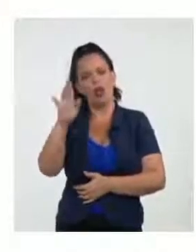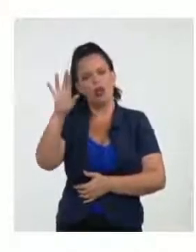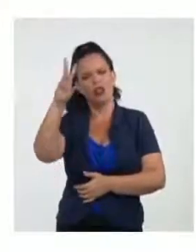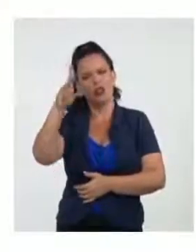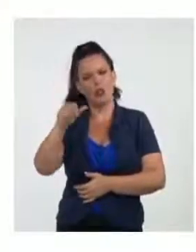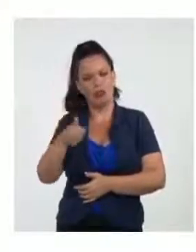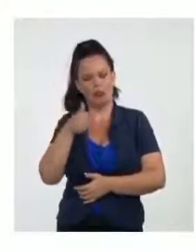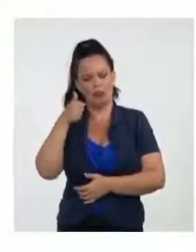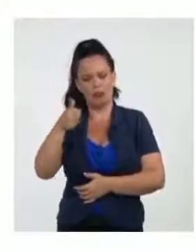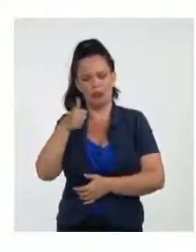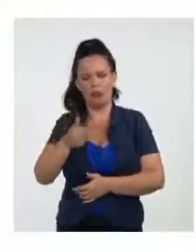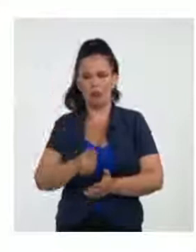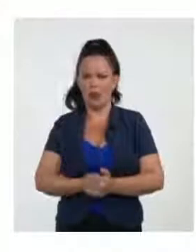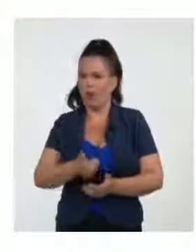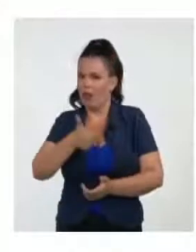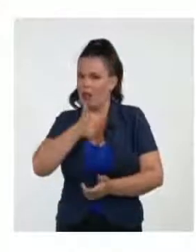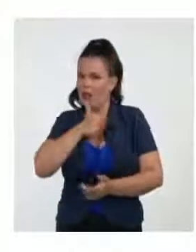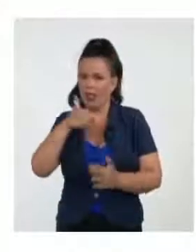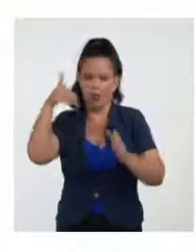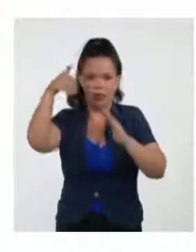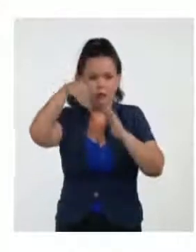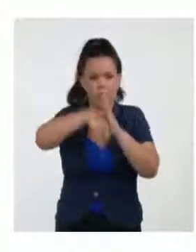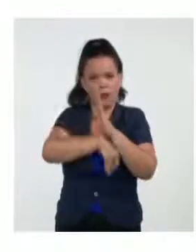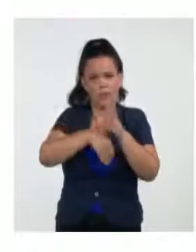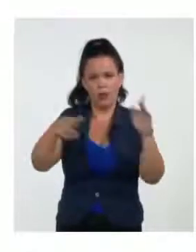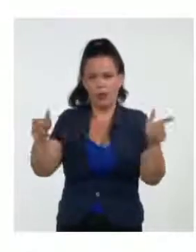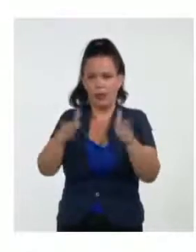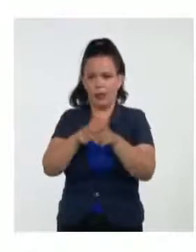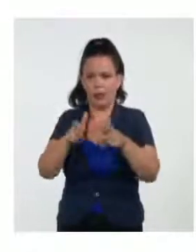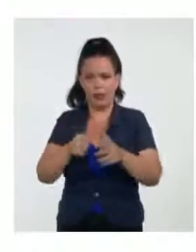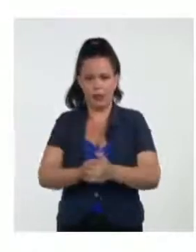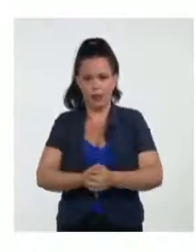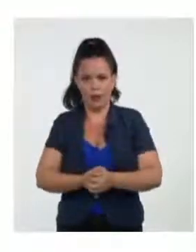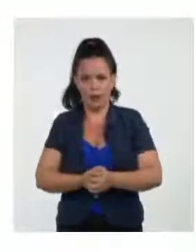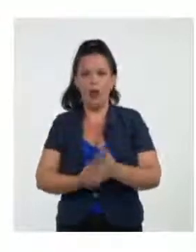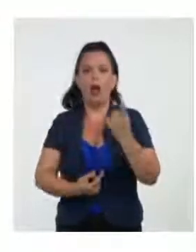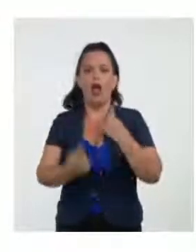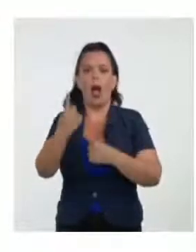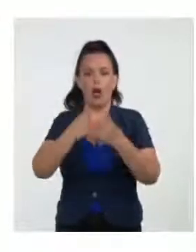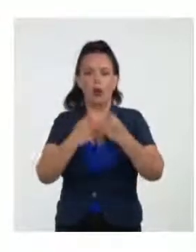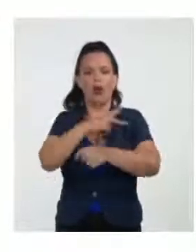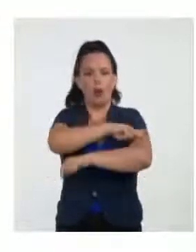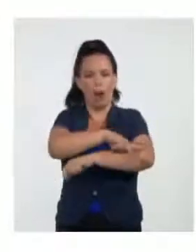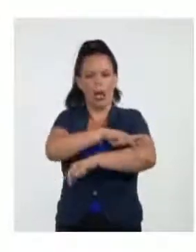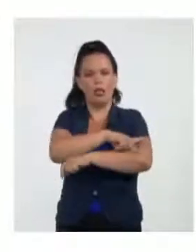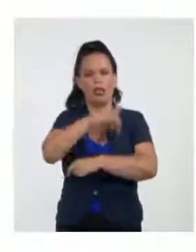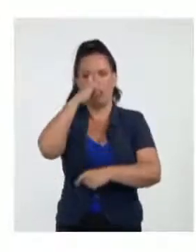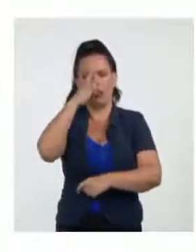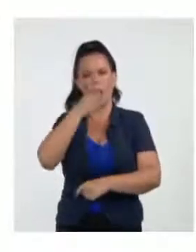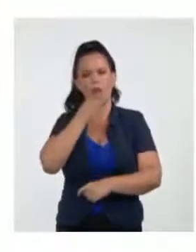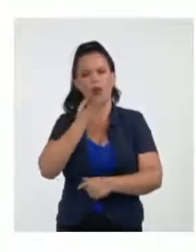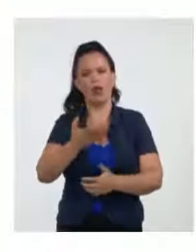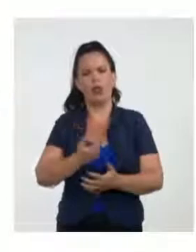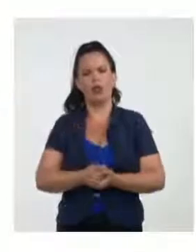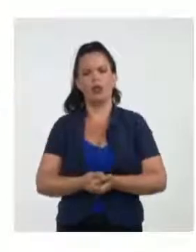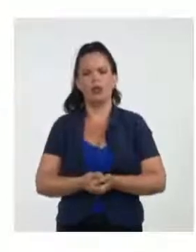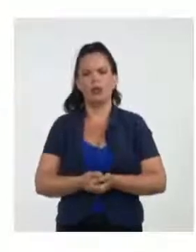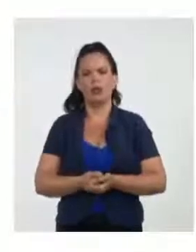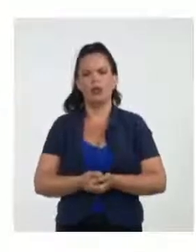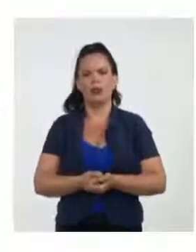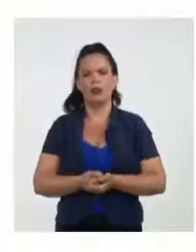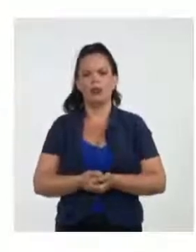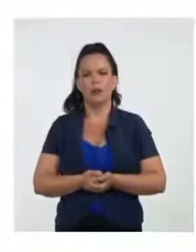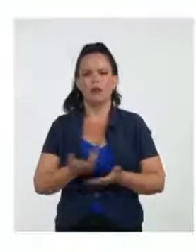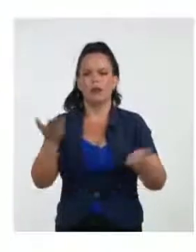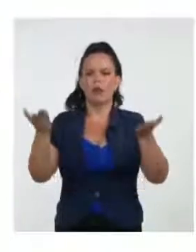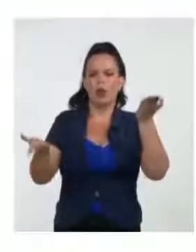bajar con un descenso rápido en un mes. Esto hay países que lo han logrado. Es decir, otros países, nosotros hemos probado estos modelos con los datos de otros países, con